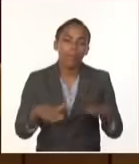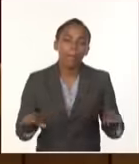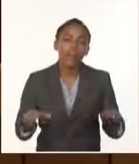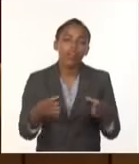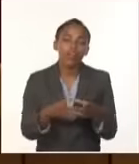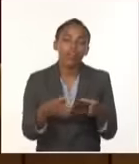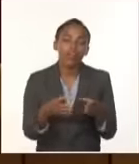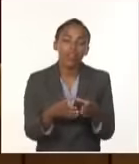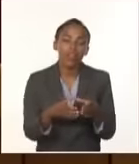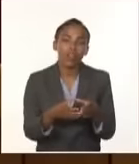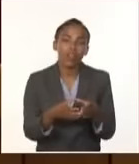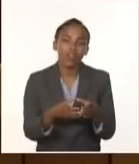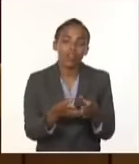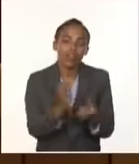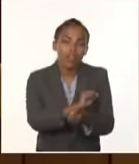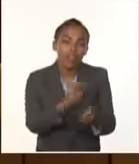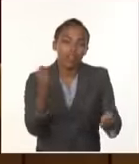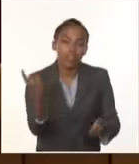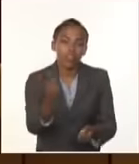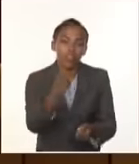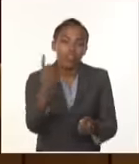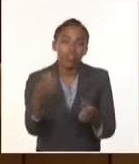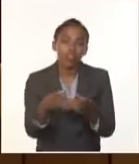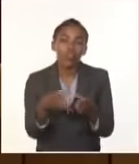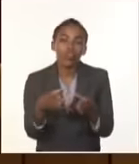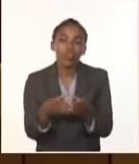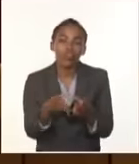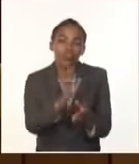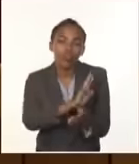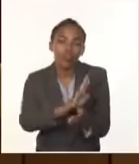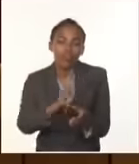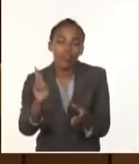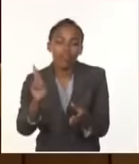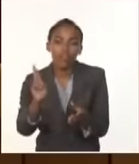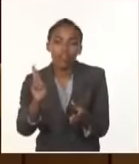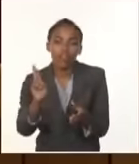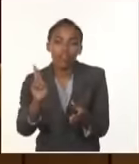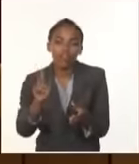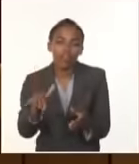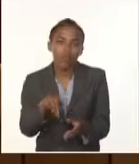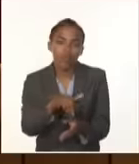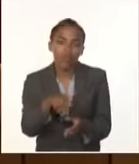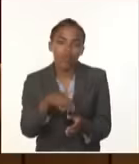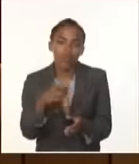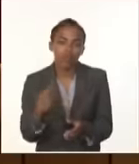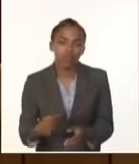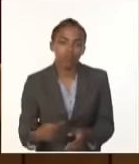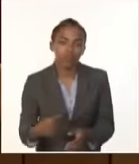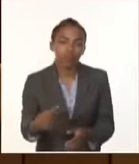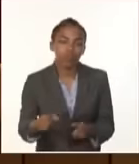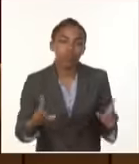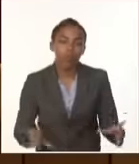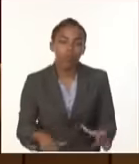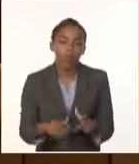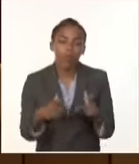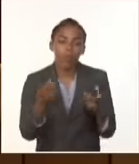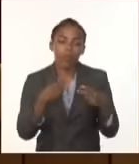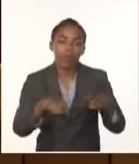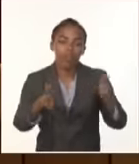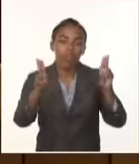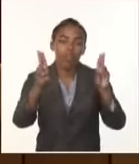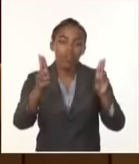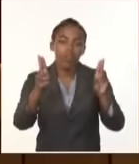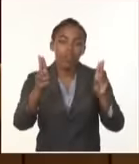Liberación Nacional y el Grupo Armado Rebelde Segunda Maquetalia, así como el seguimiento al cumplimiento del acuerdo con